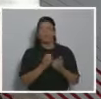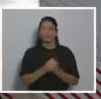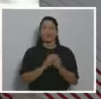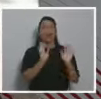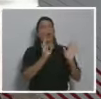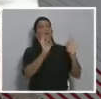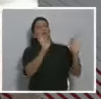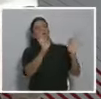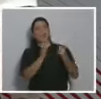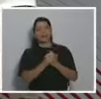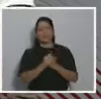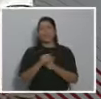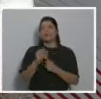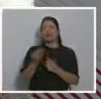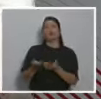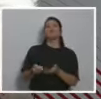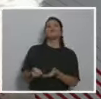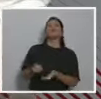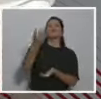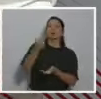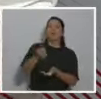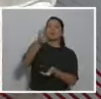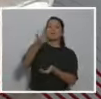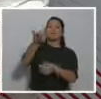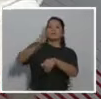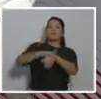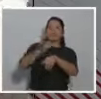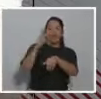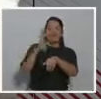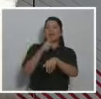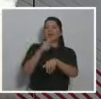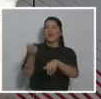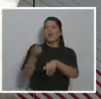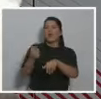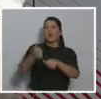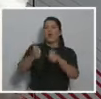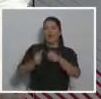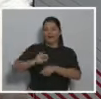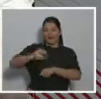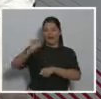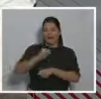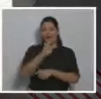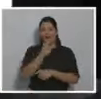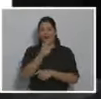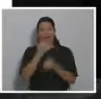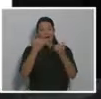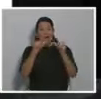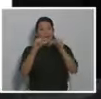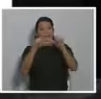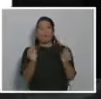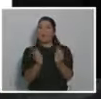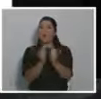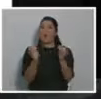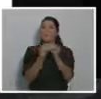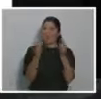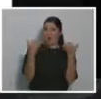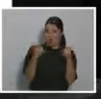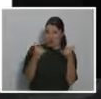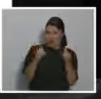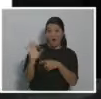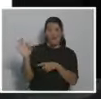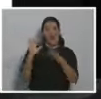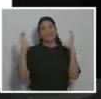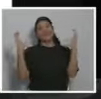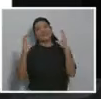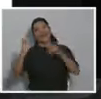invitamos. Pues cubo corona, vamos a ver. Bueno, nosotros seguimos con más, porque mientras don Franklin celebra que se